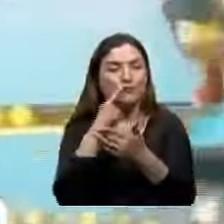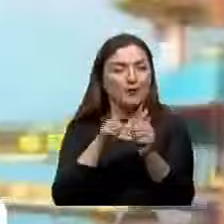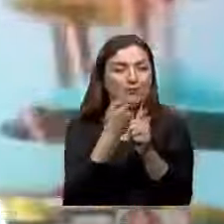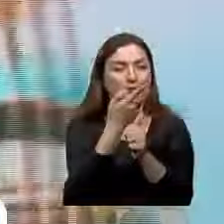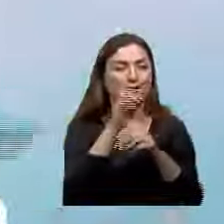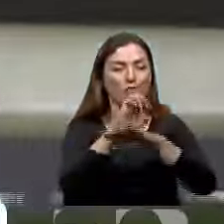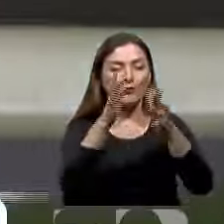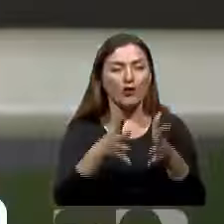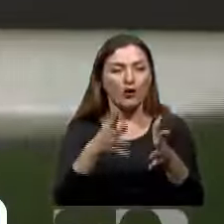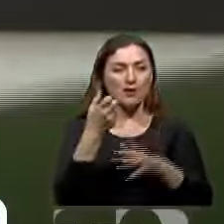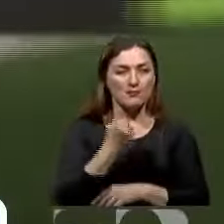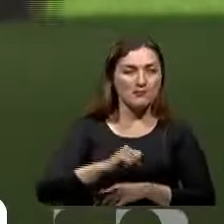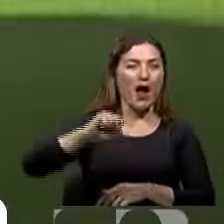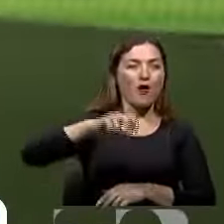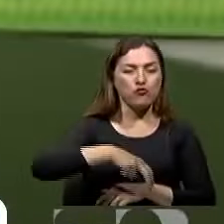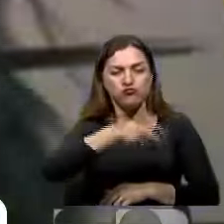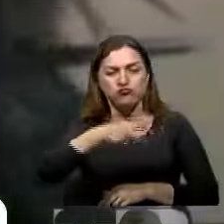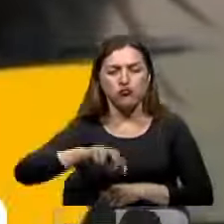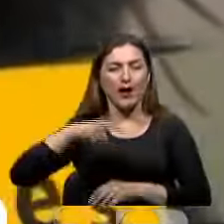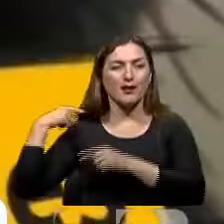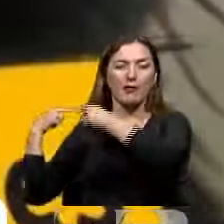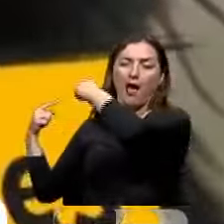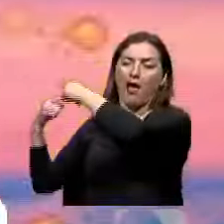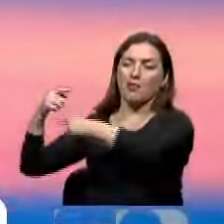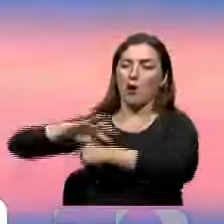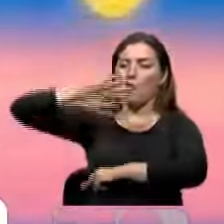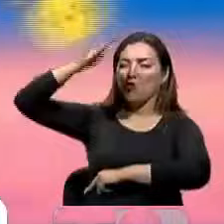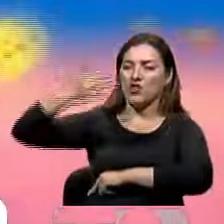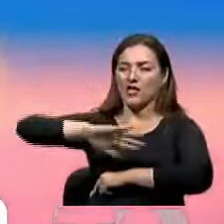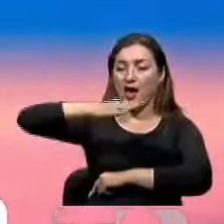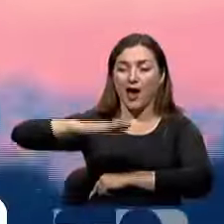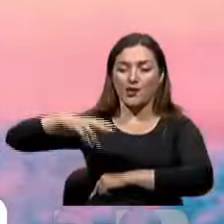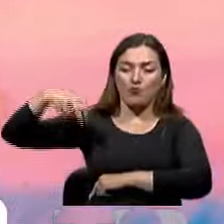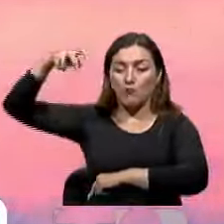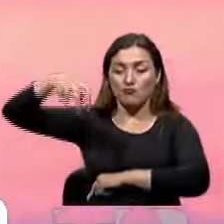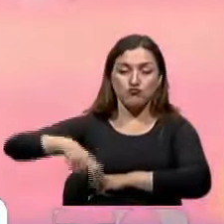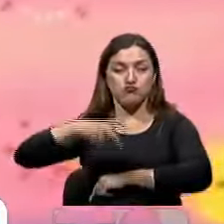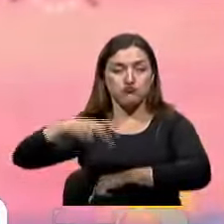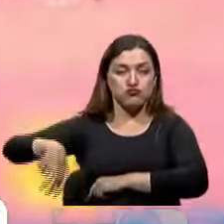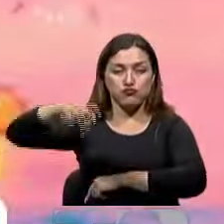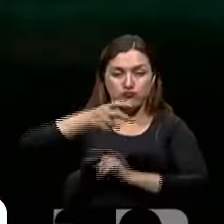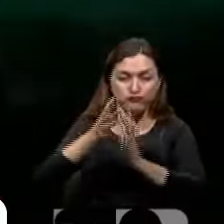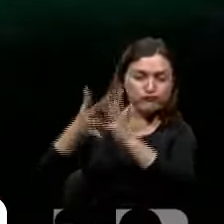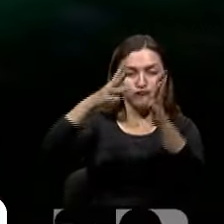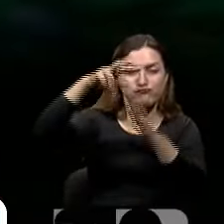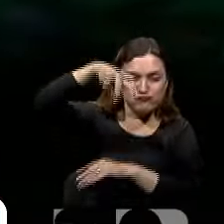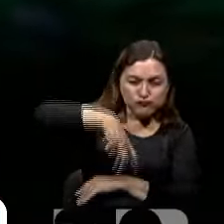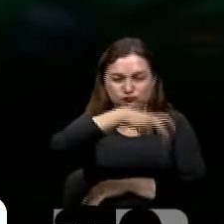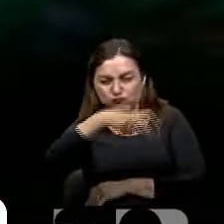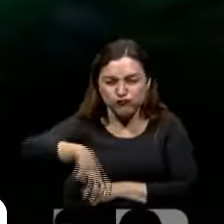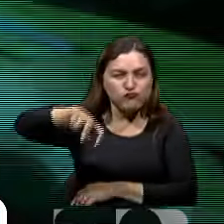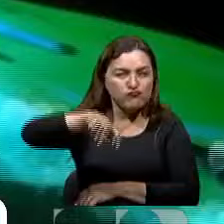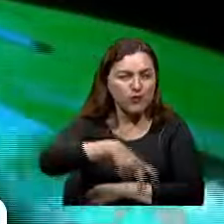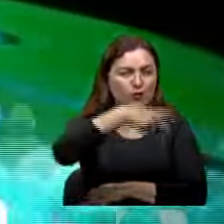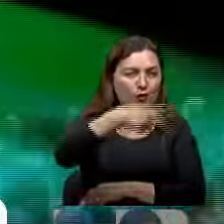principal, quien viaja a través del tiempo desde las imponentes montañas de los Andes hasta las exuberantes selvas tropicales, mientras explora